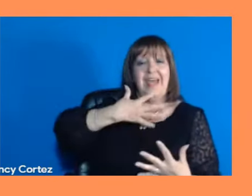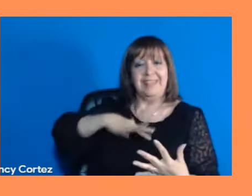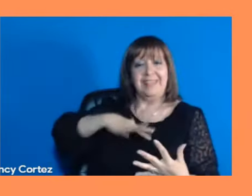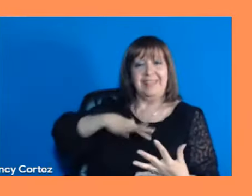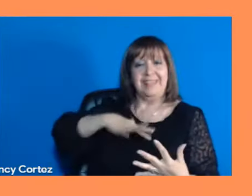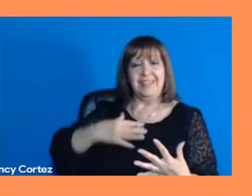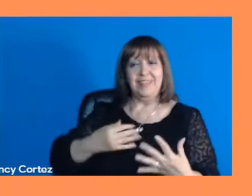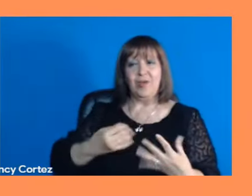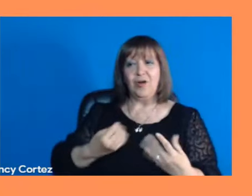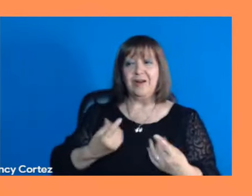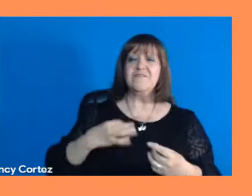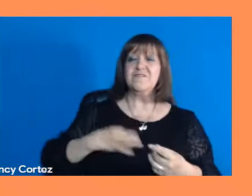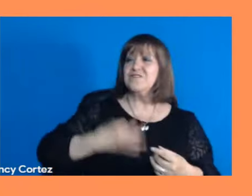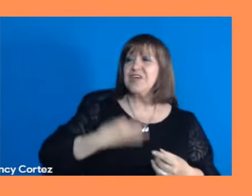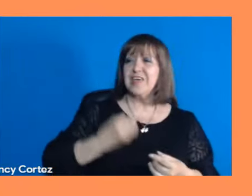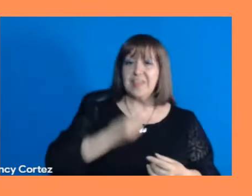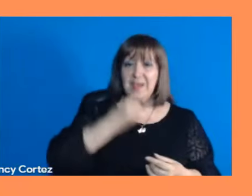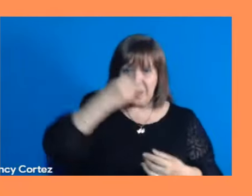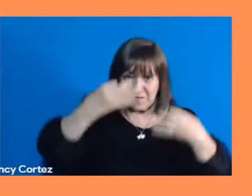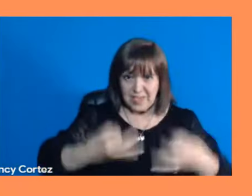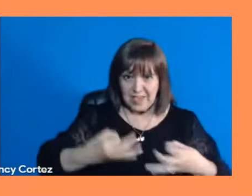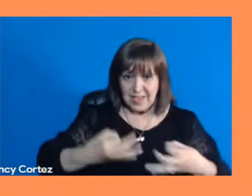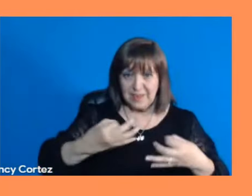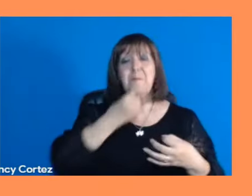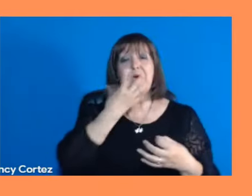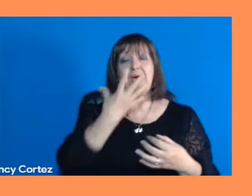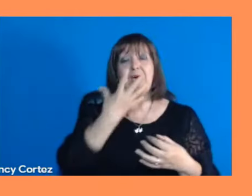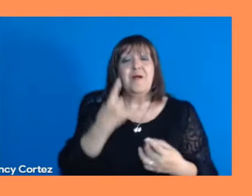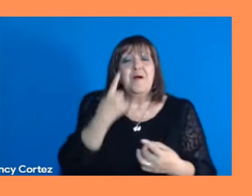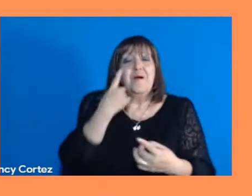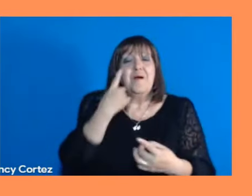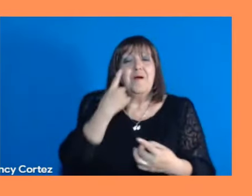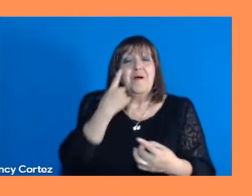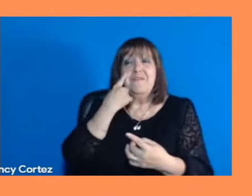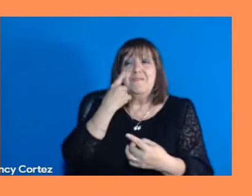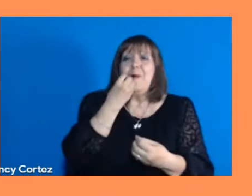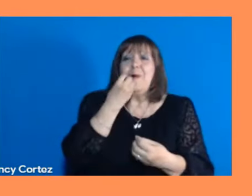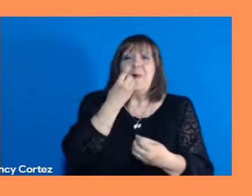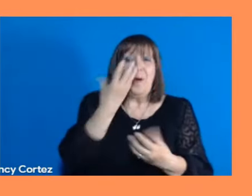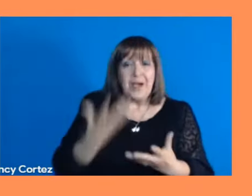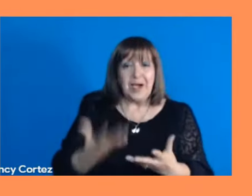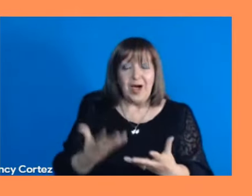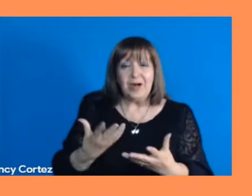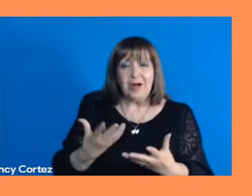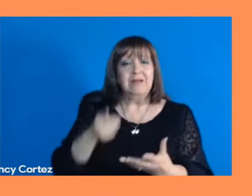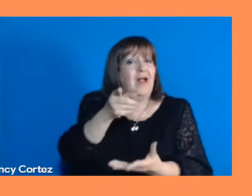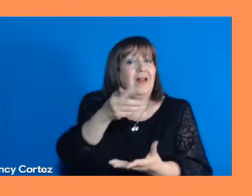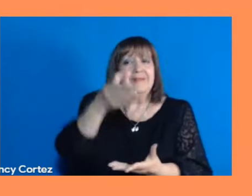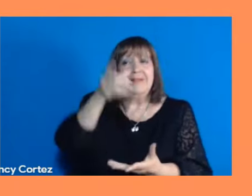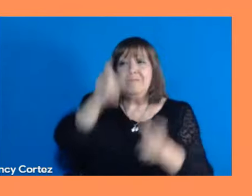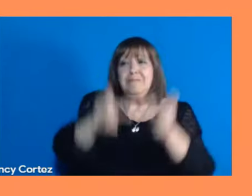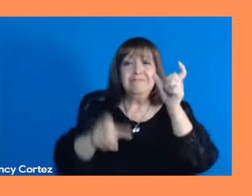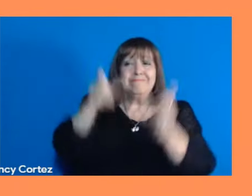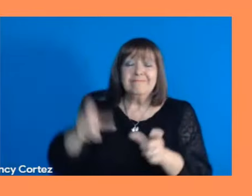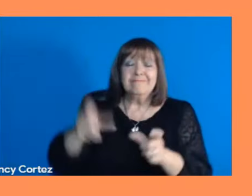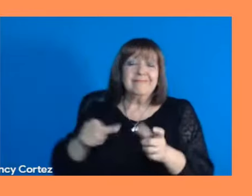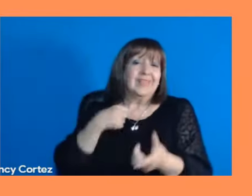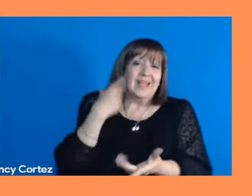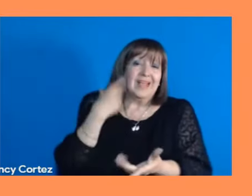poder vivirla como sujetos, sujetas y sujetes